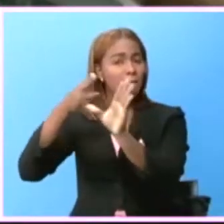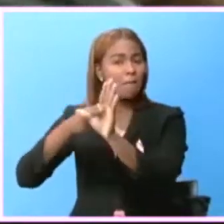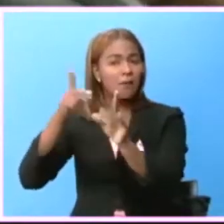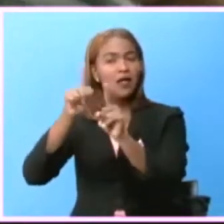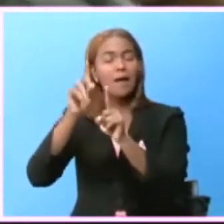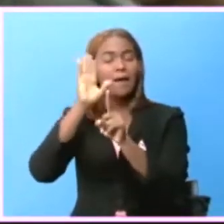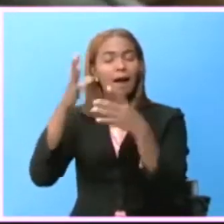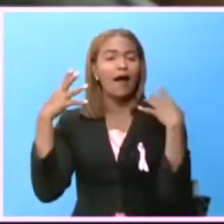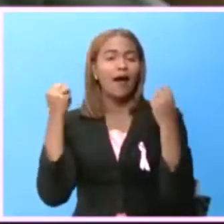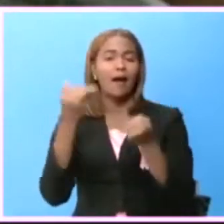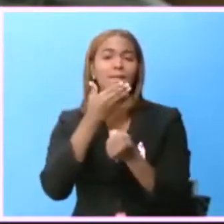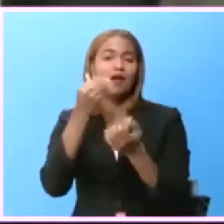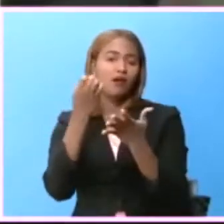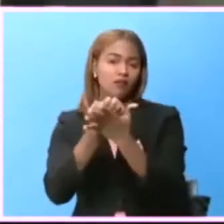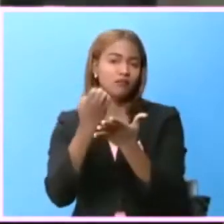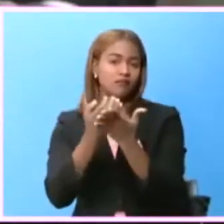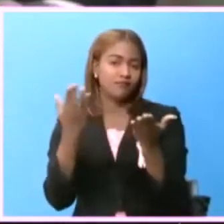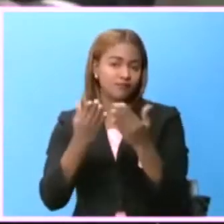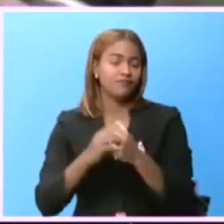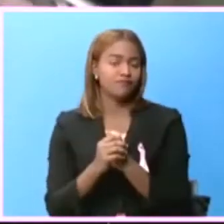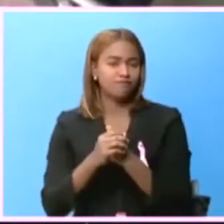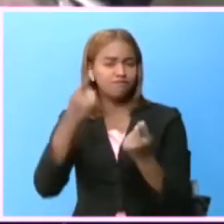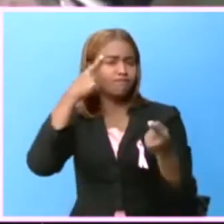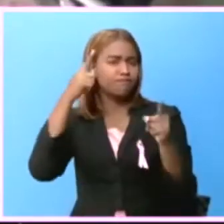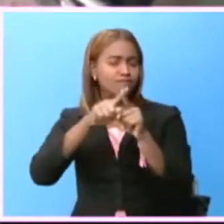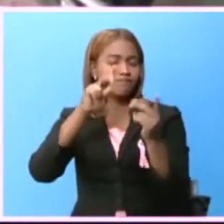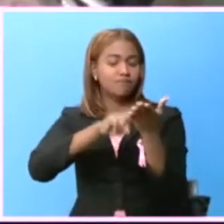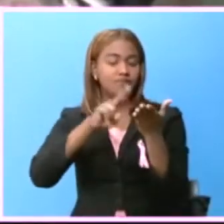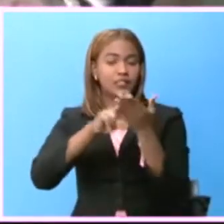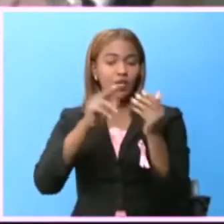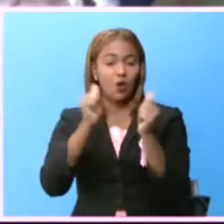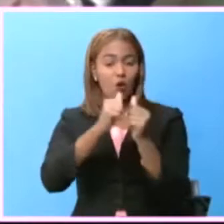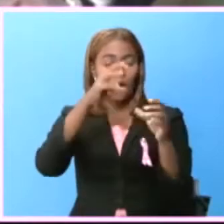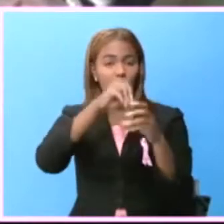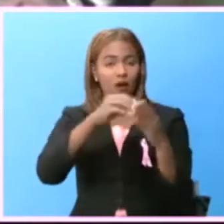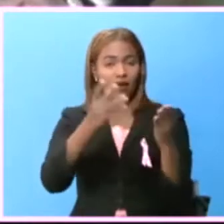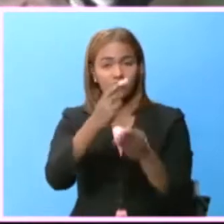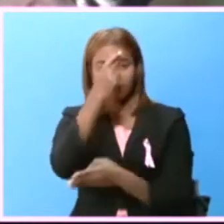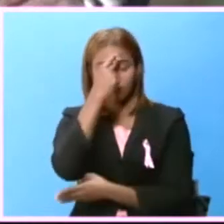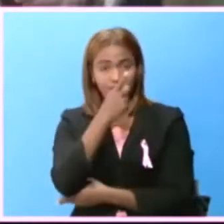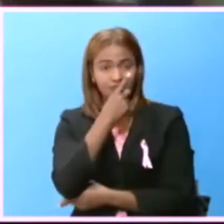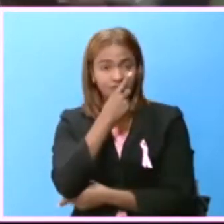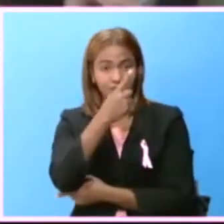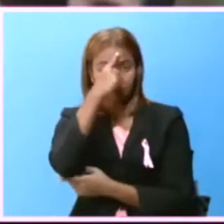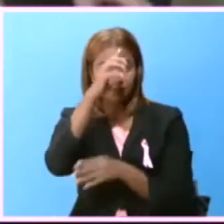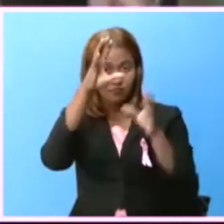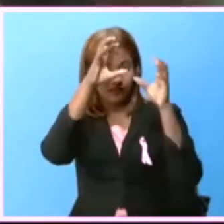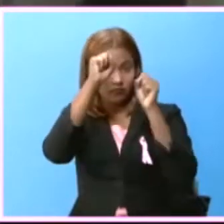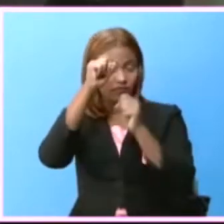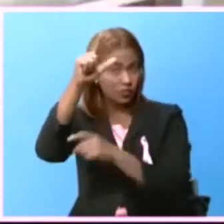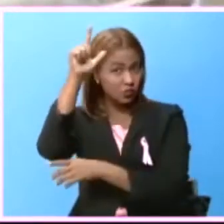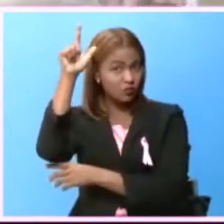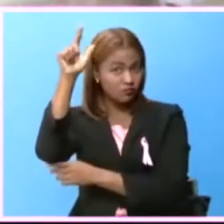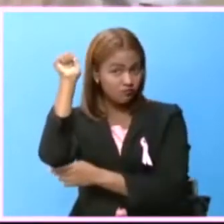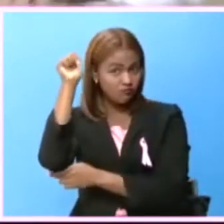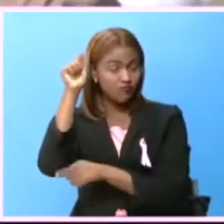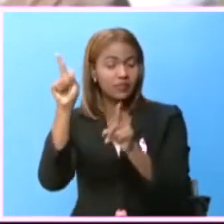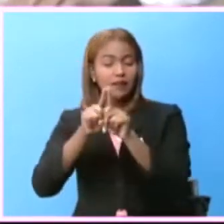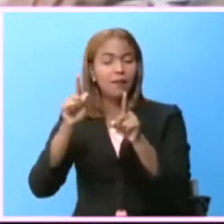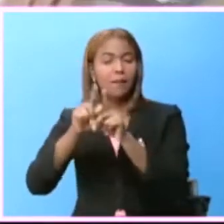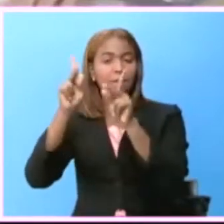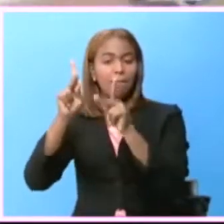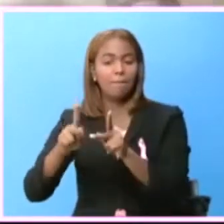Estados Unidos la corporación financiera para el desarrollo internacional es un socio clave en la iniciativa